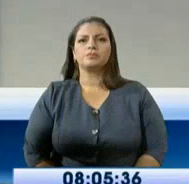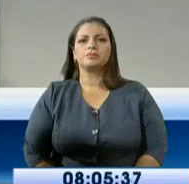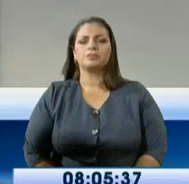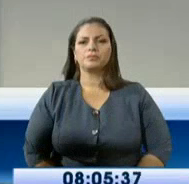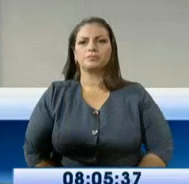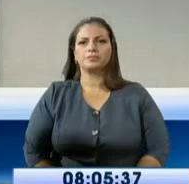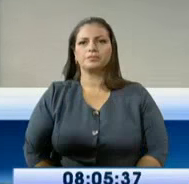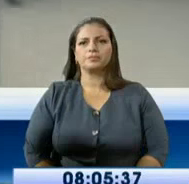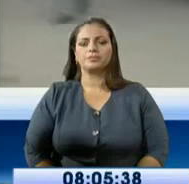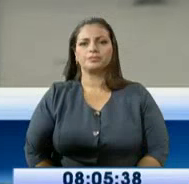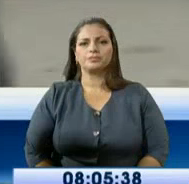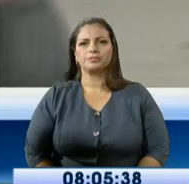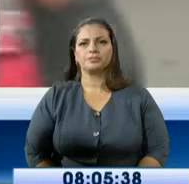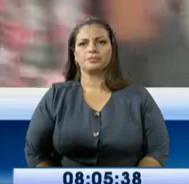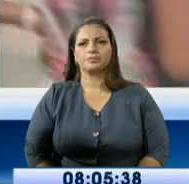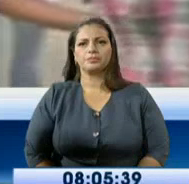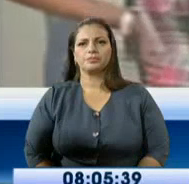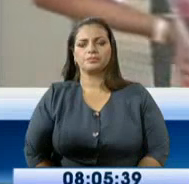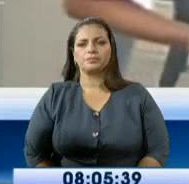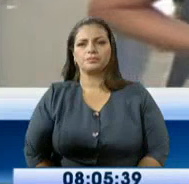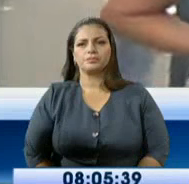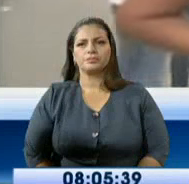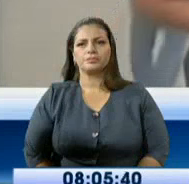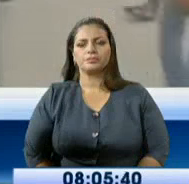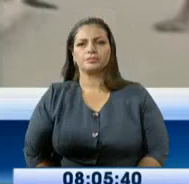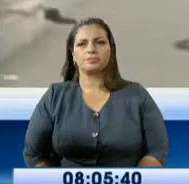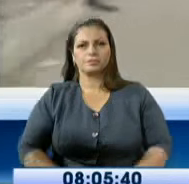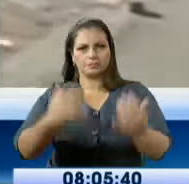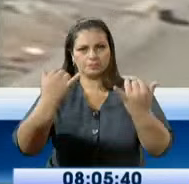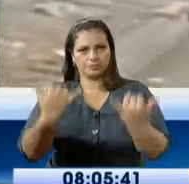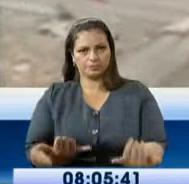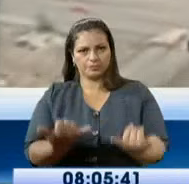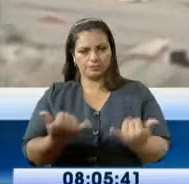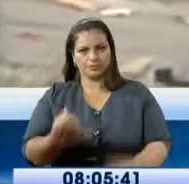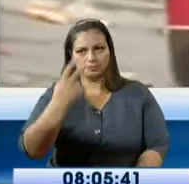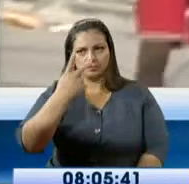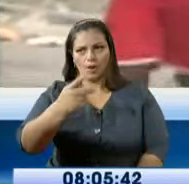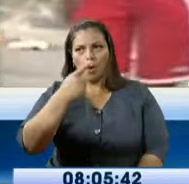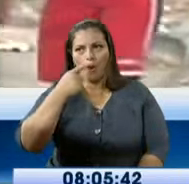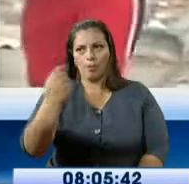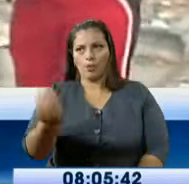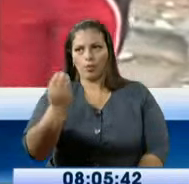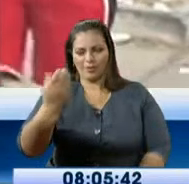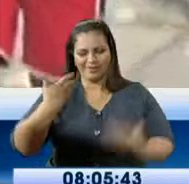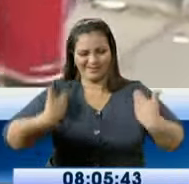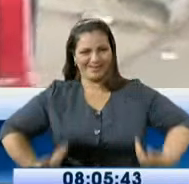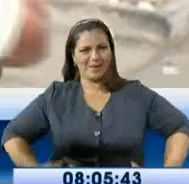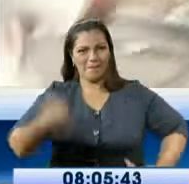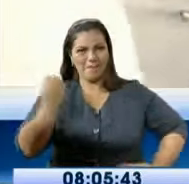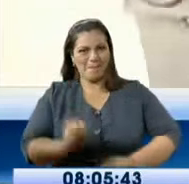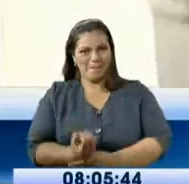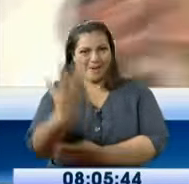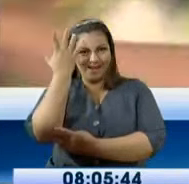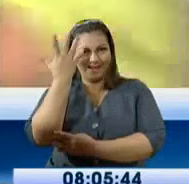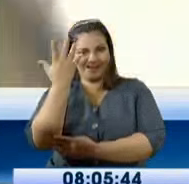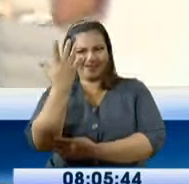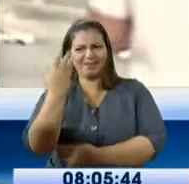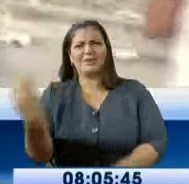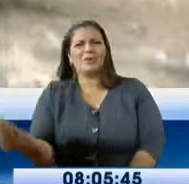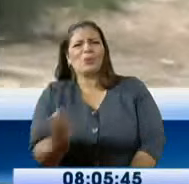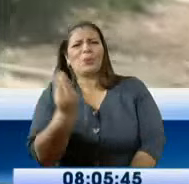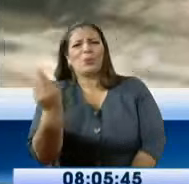Bueno, en este momento acabamos de ver también a los dos jóvenes de blanco que acaban de cruzar corriendo la calle. Son